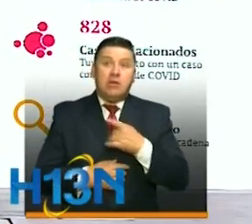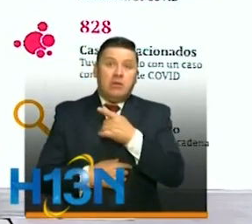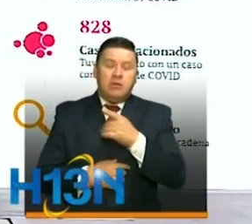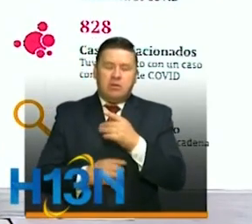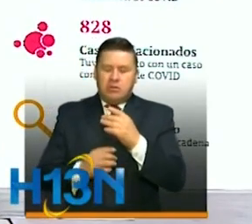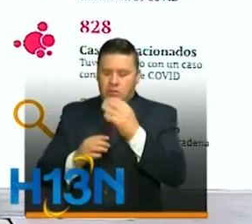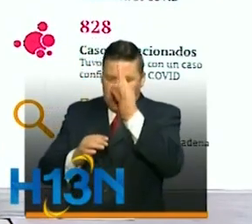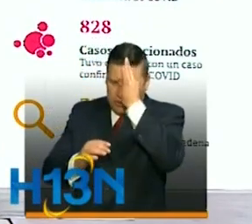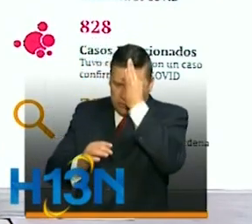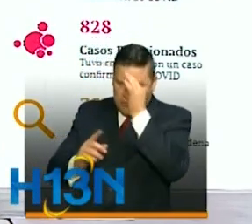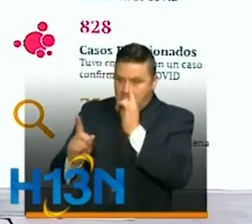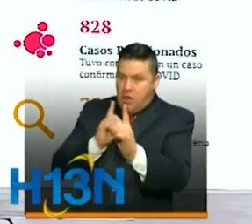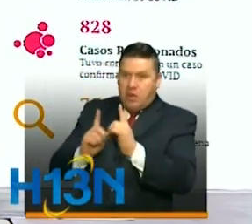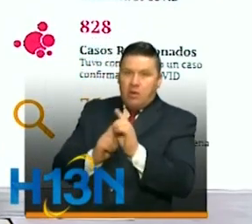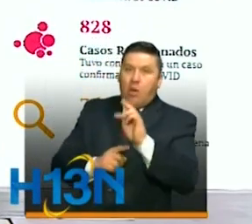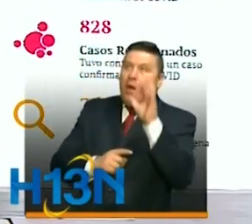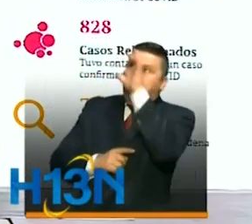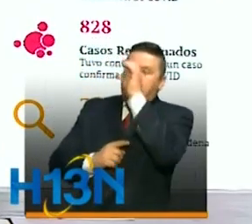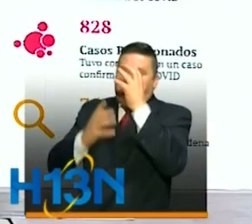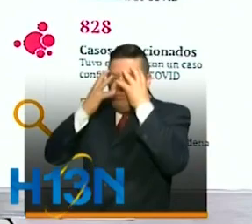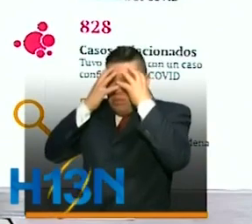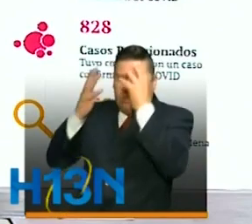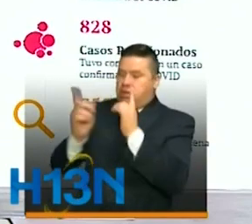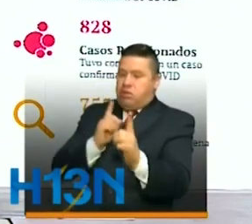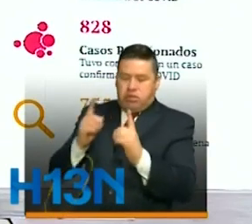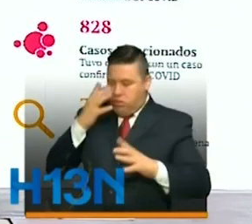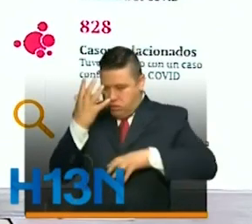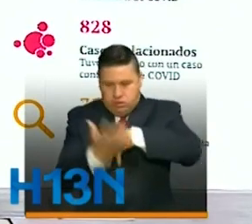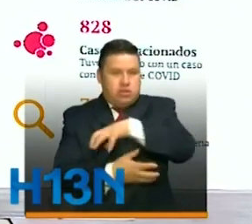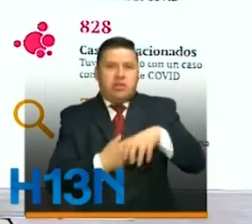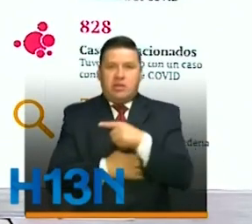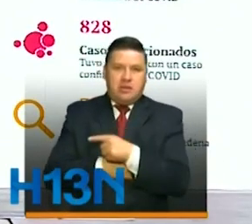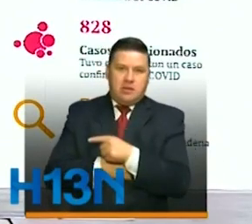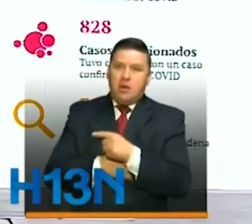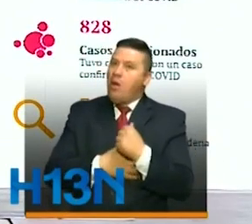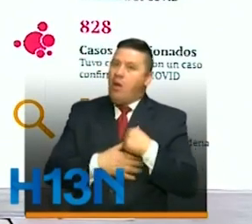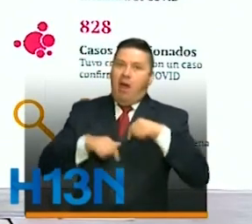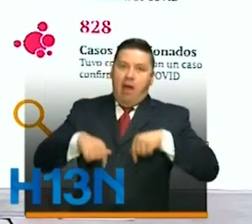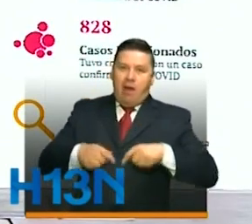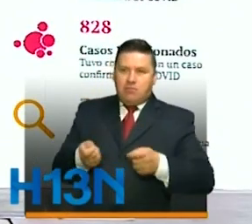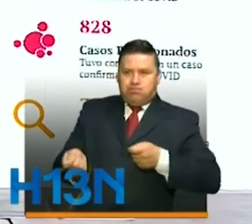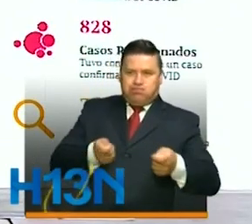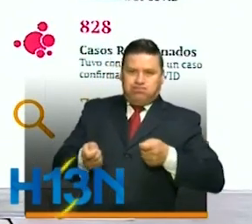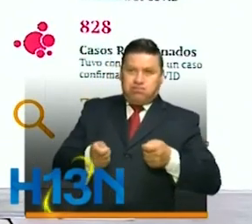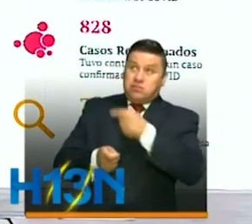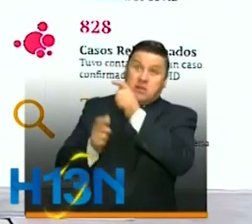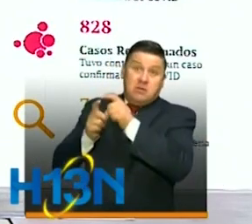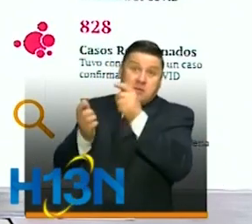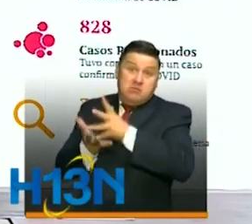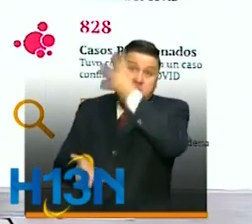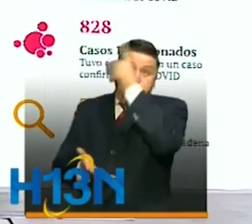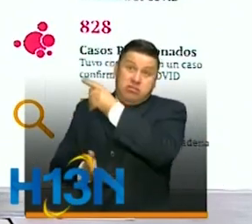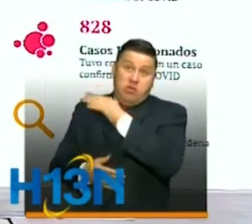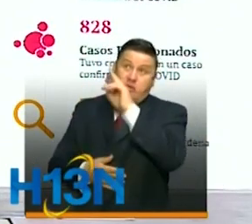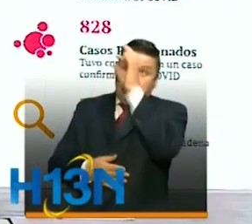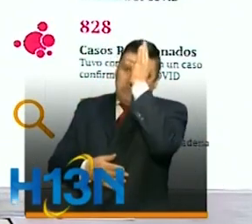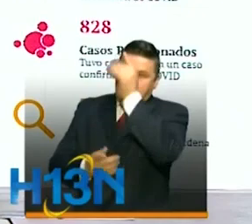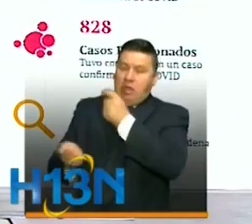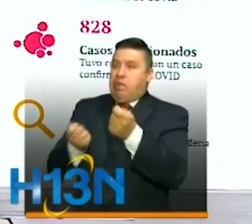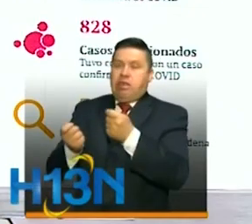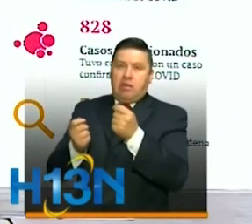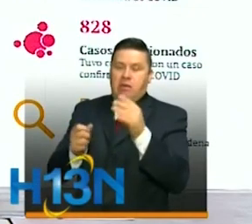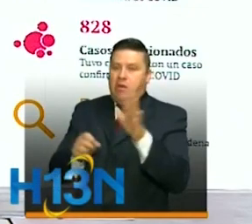ocurrido en otros países del mundo y sobre todo en países de muchísimos más ingresos que los nuestros. Y lo tercero y